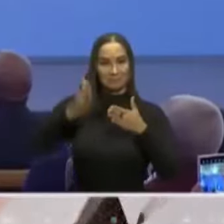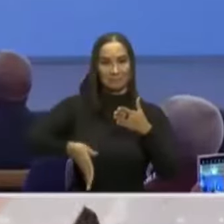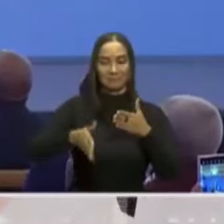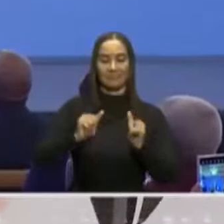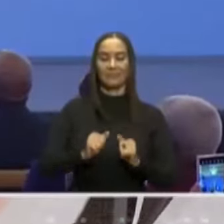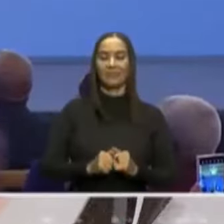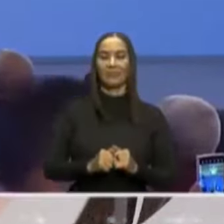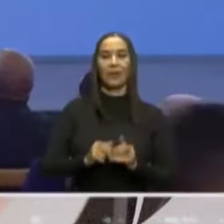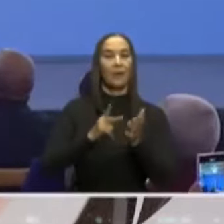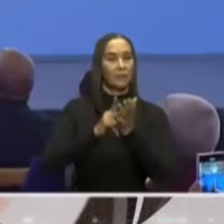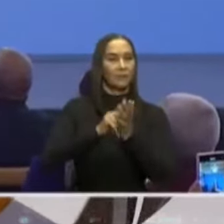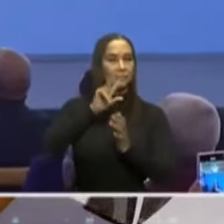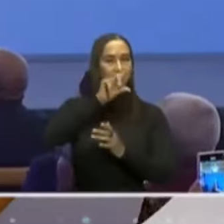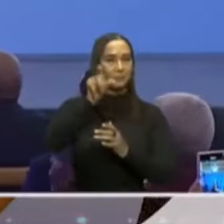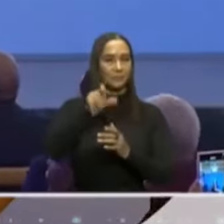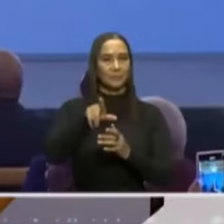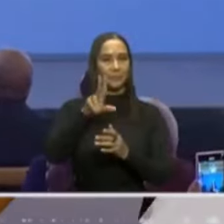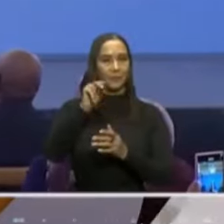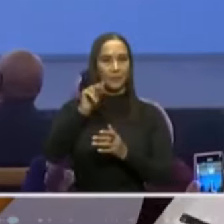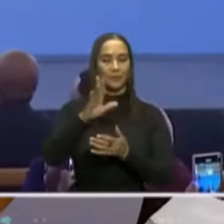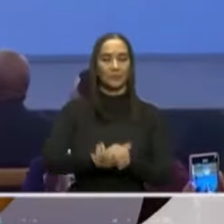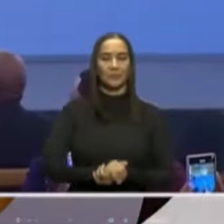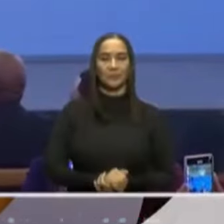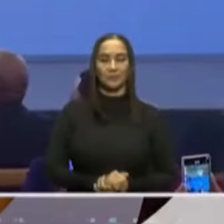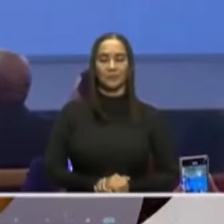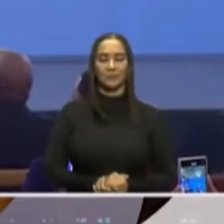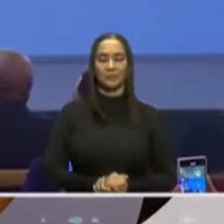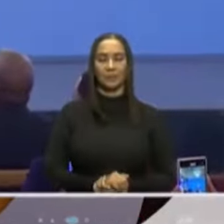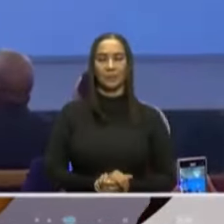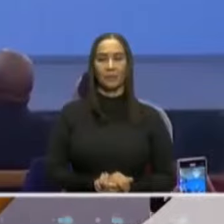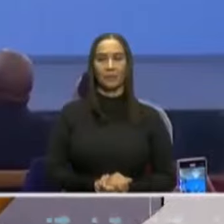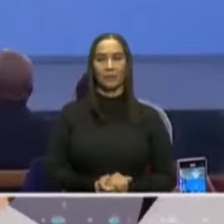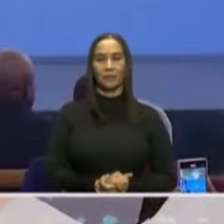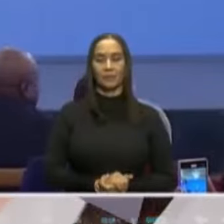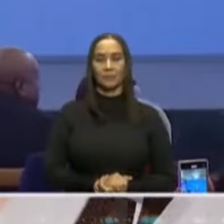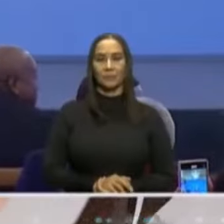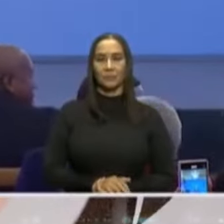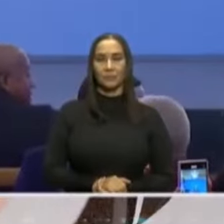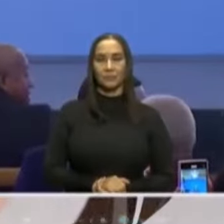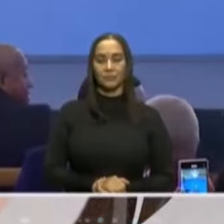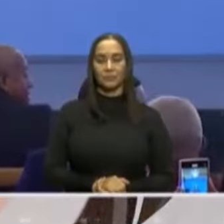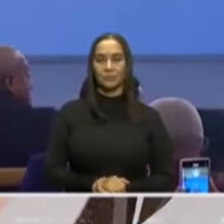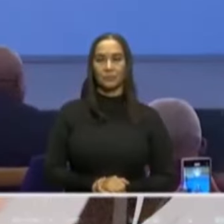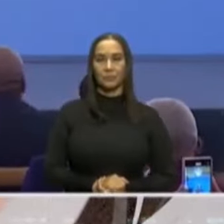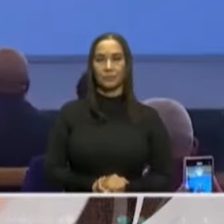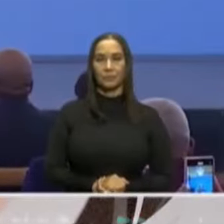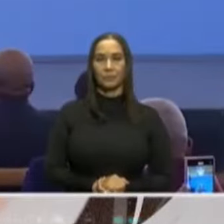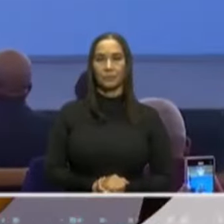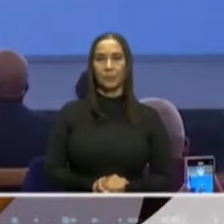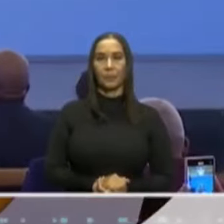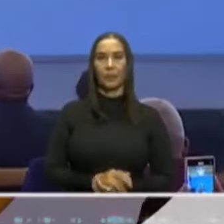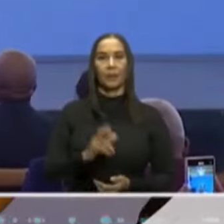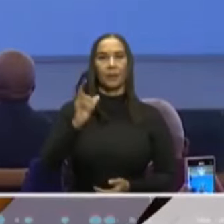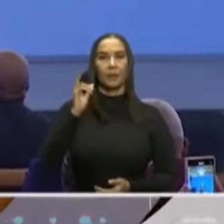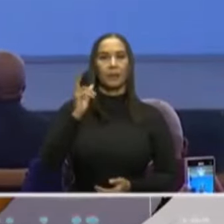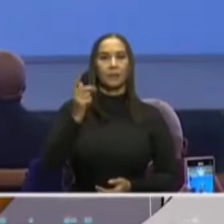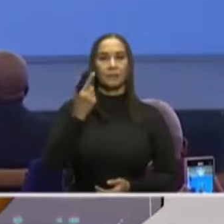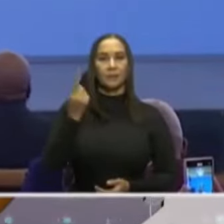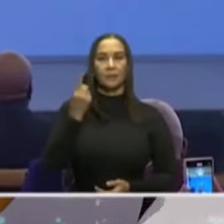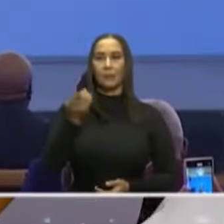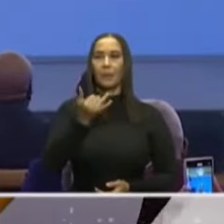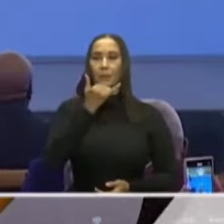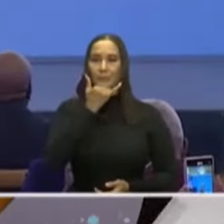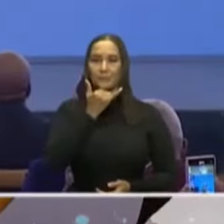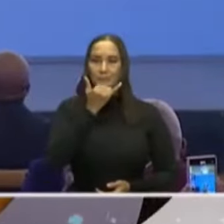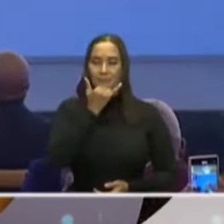presidencial eso no es esas no son las hijas de Luis ni la mujer de Luis las hijas del presidente de la república Y por eso anda con Escolta y